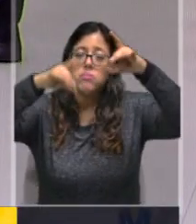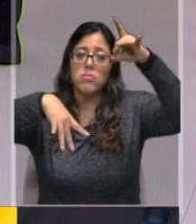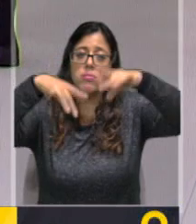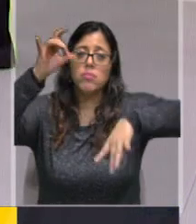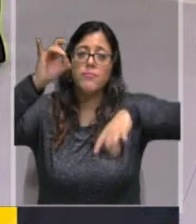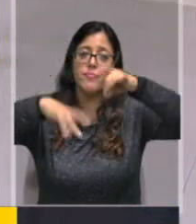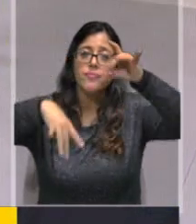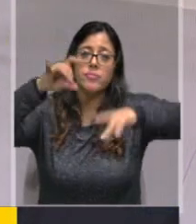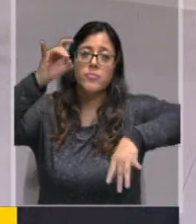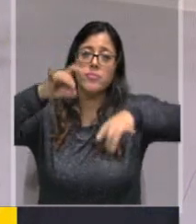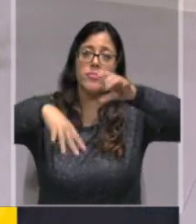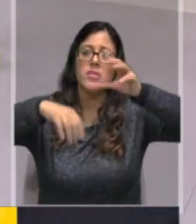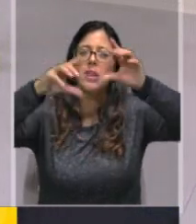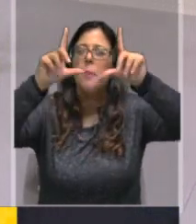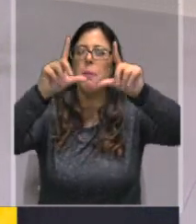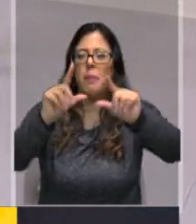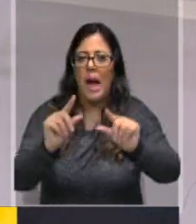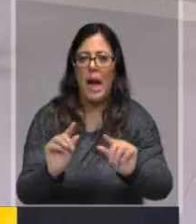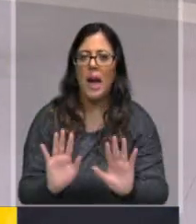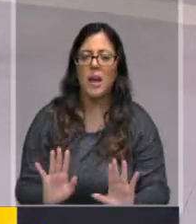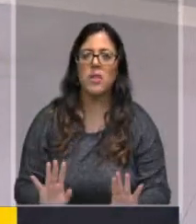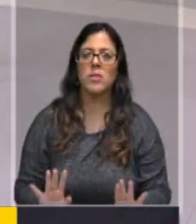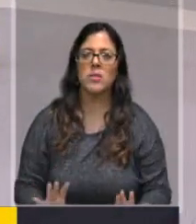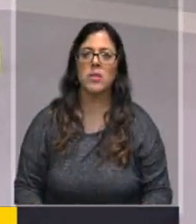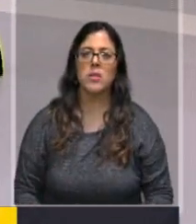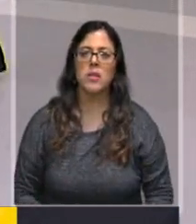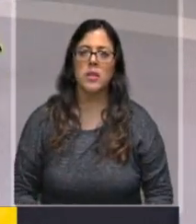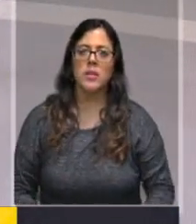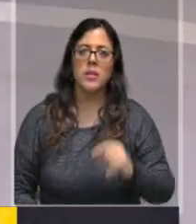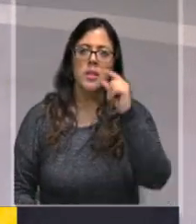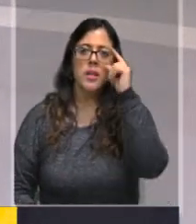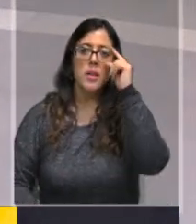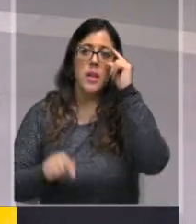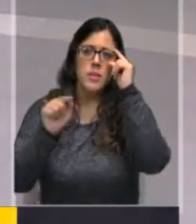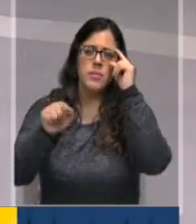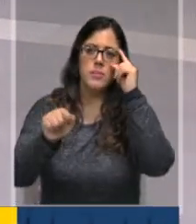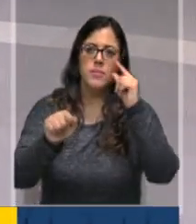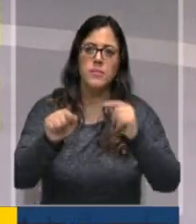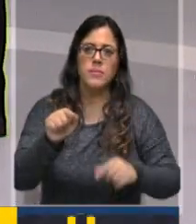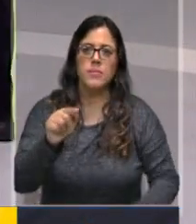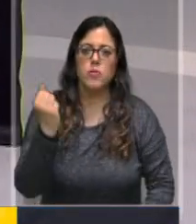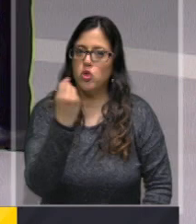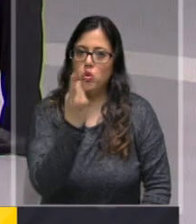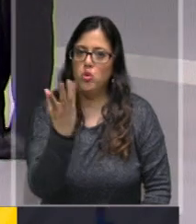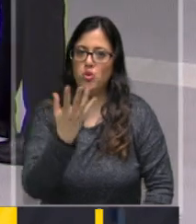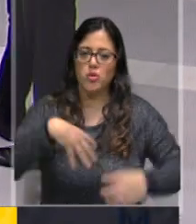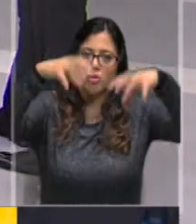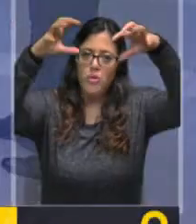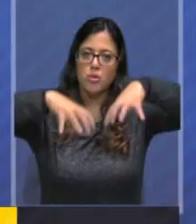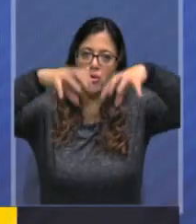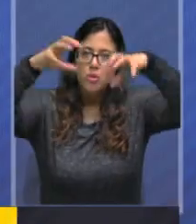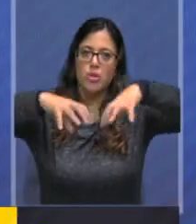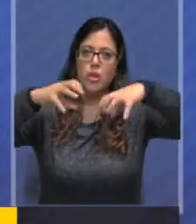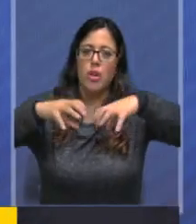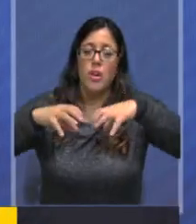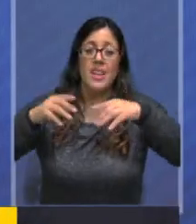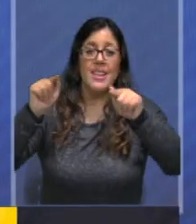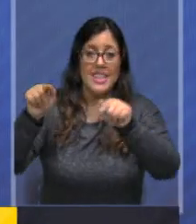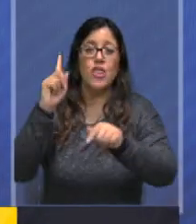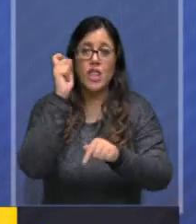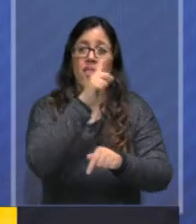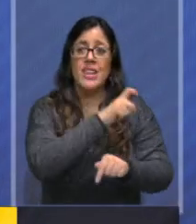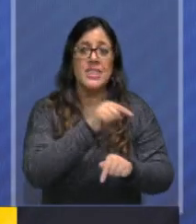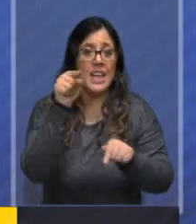sigue precipitando, ya es de menor intensidad. Acá tenemos los montos que han caído y esto explica un poco lo que ha pasado. Como decía la ministra hace un rato, no pasaba